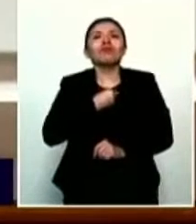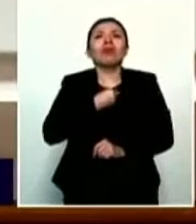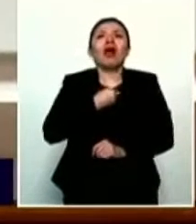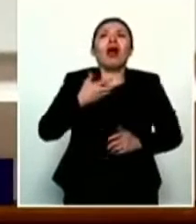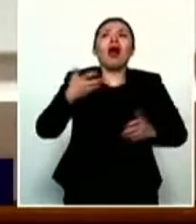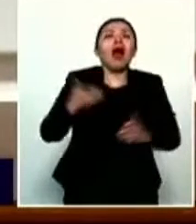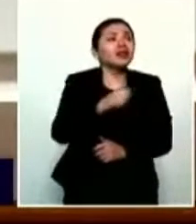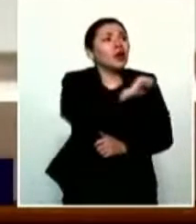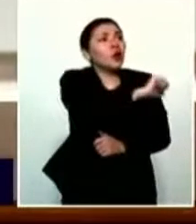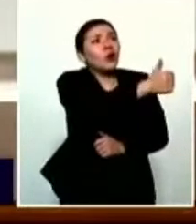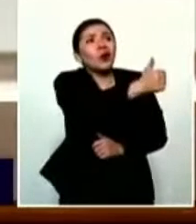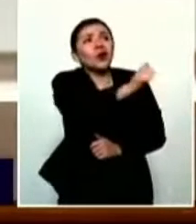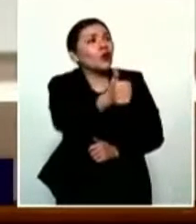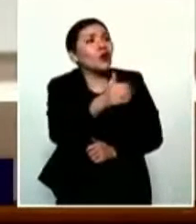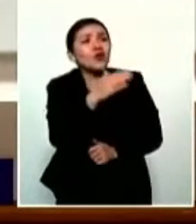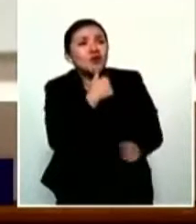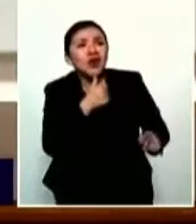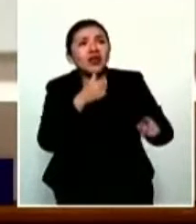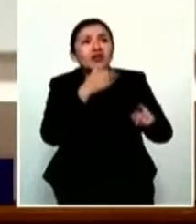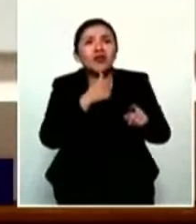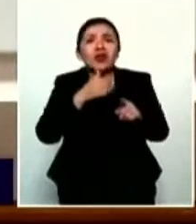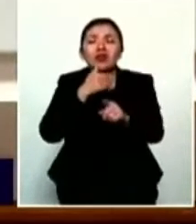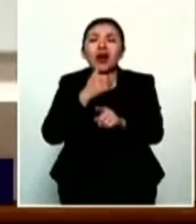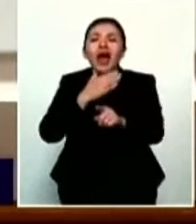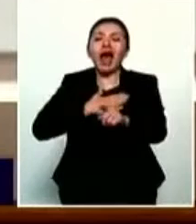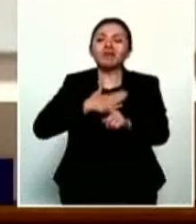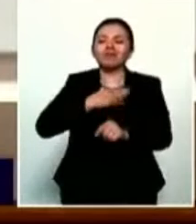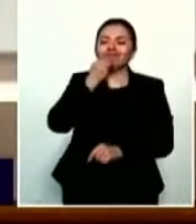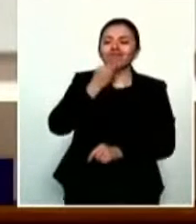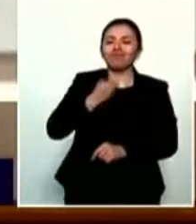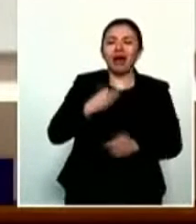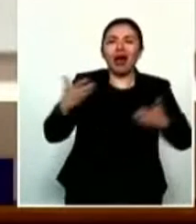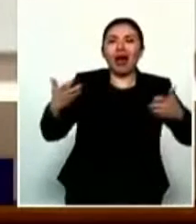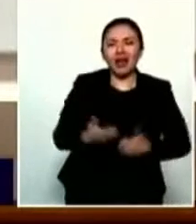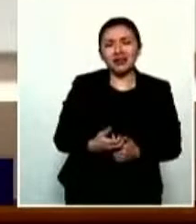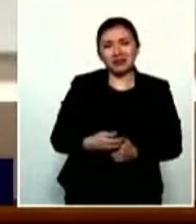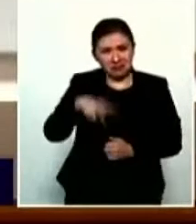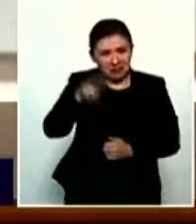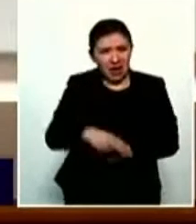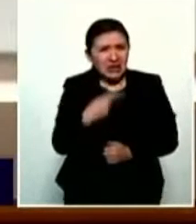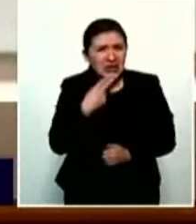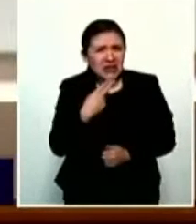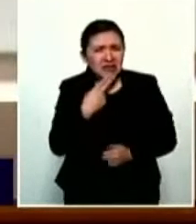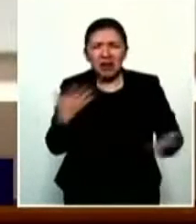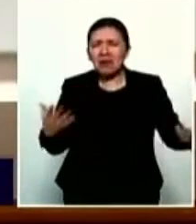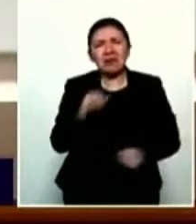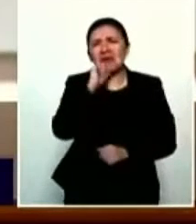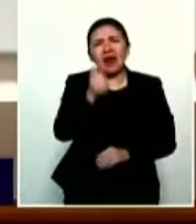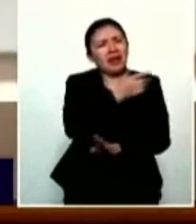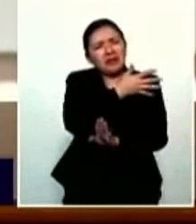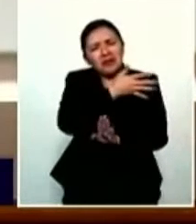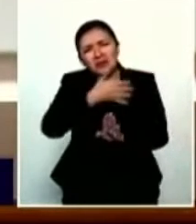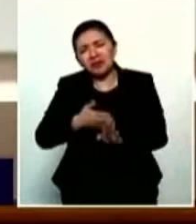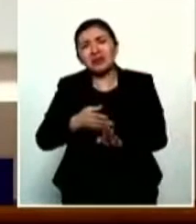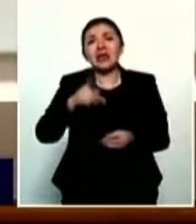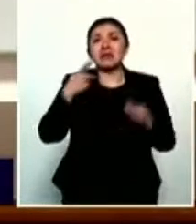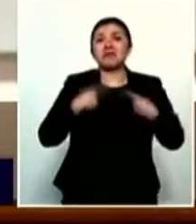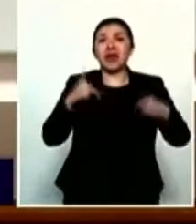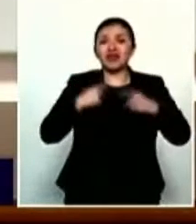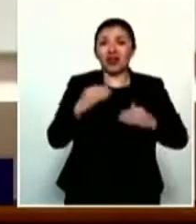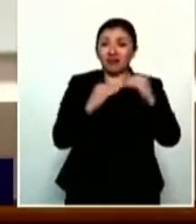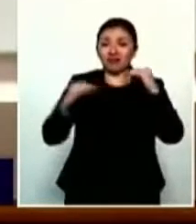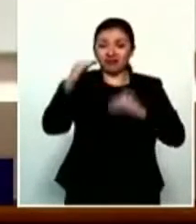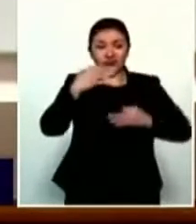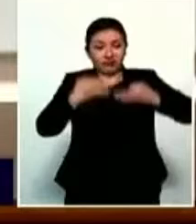otros poderes, y era una facultad que honestamente nunca había servido para nada, y las ministras y ministros nunca se tomaron